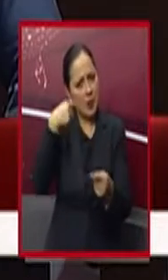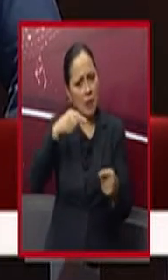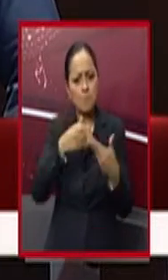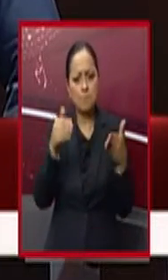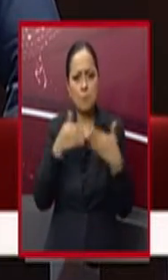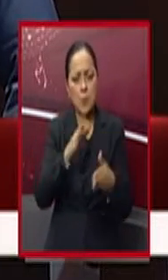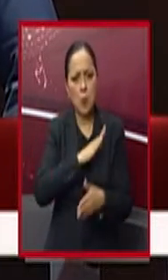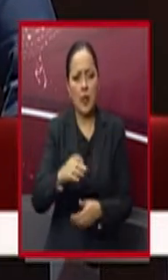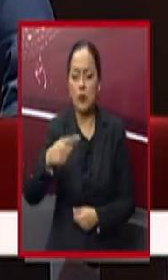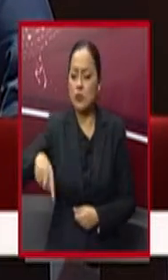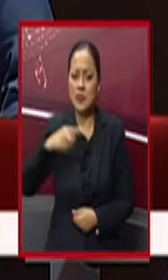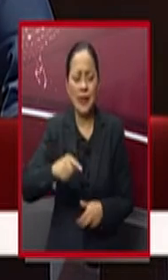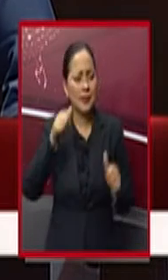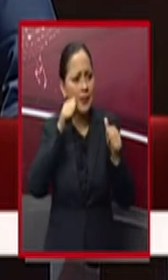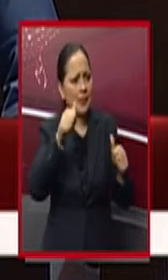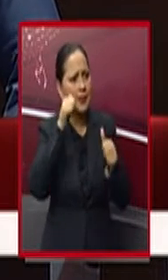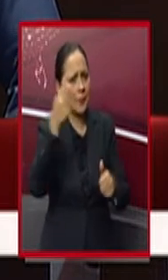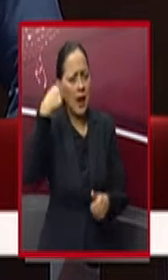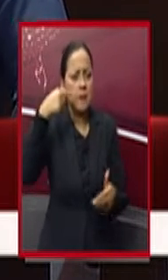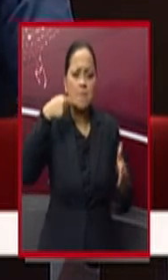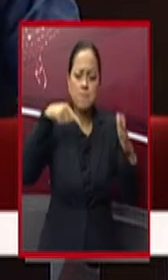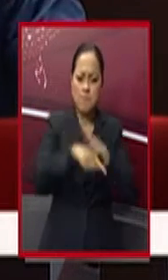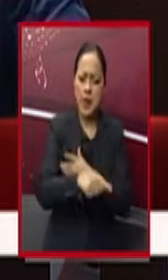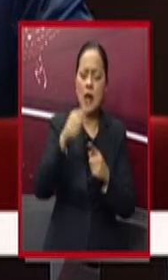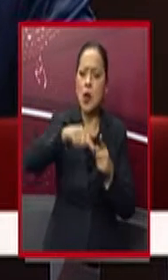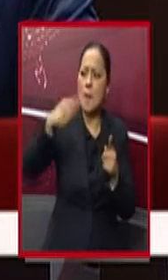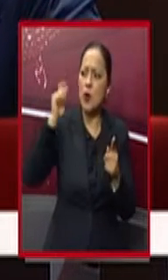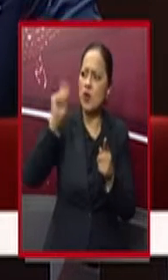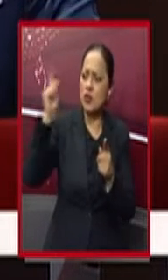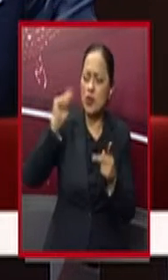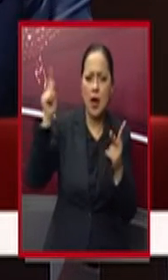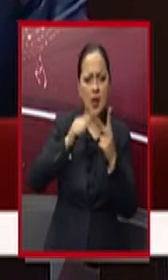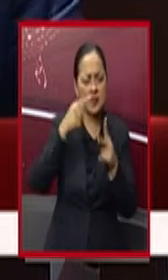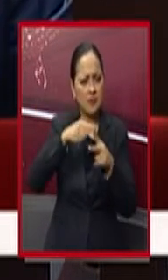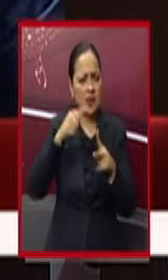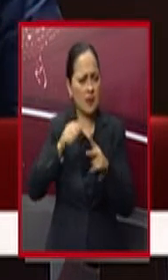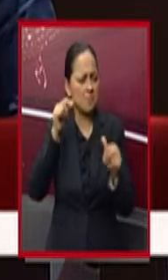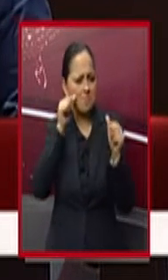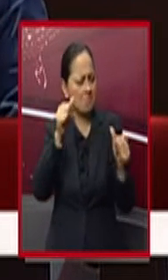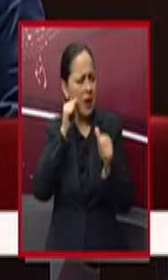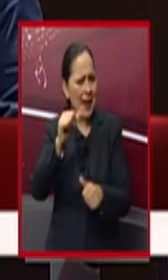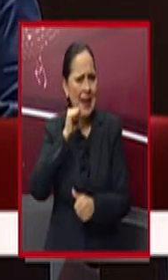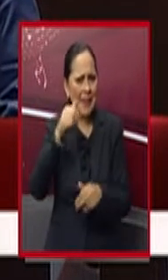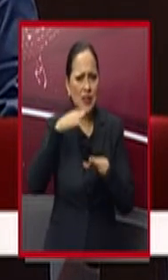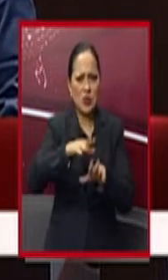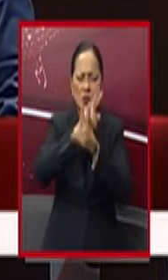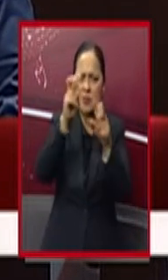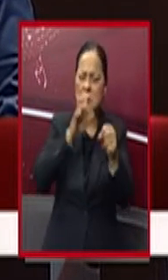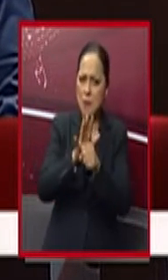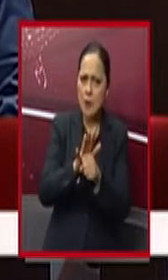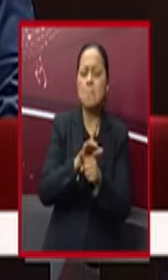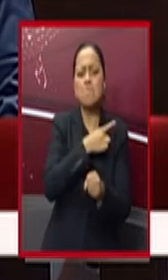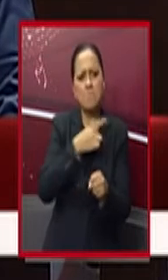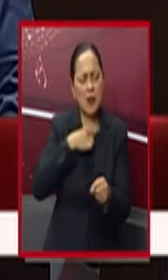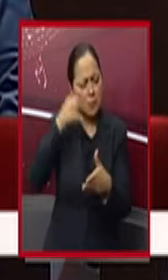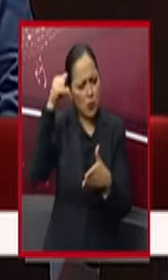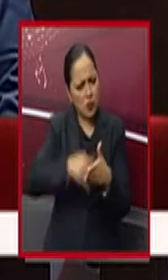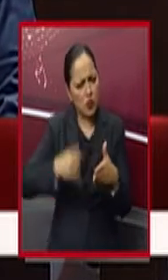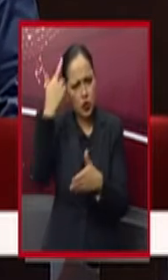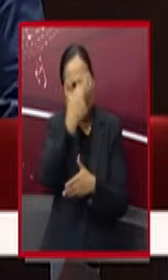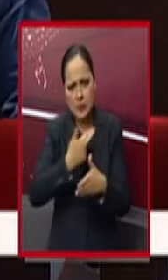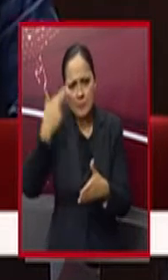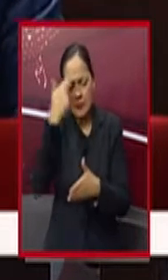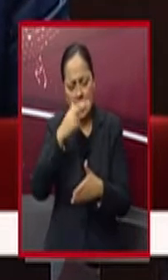de los maestros y amplios sectores de académicos e intelectuales respecto a la necesidad de una revisión profunda, seria